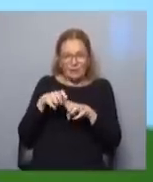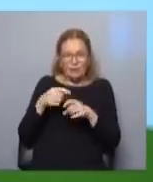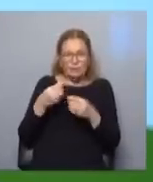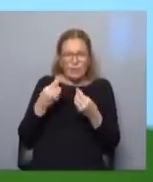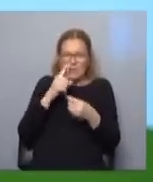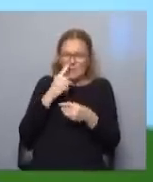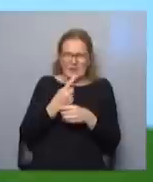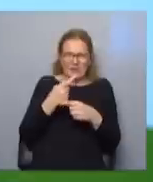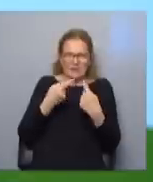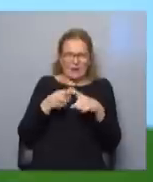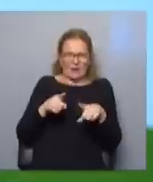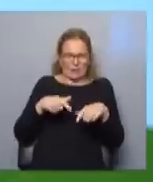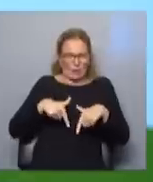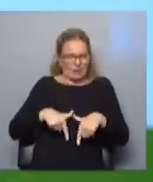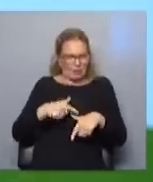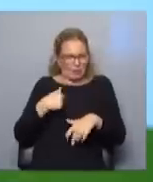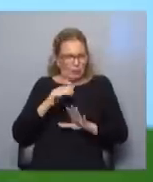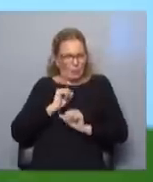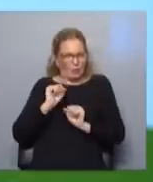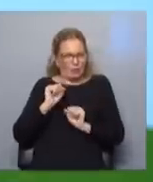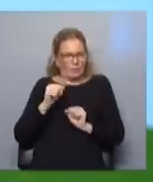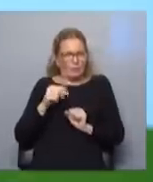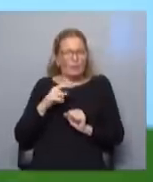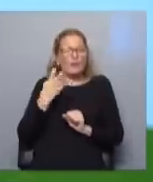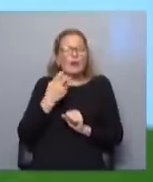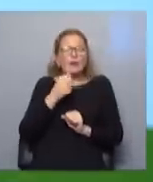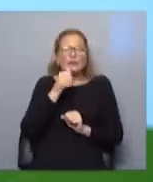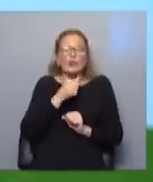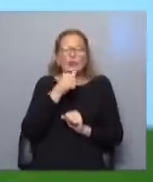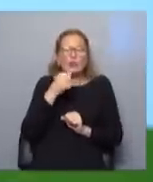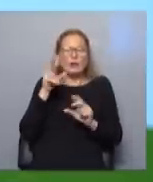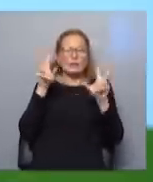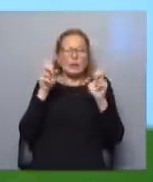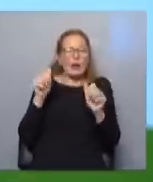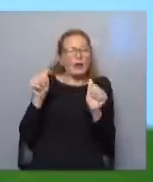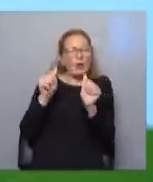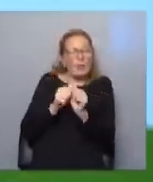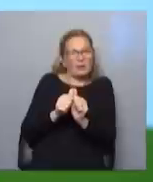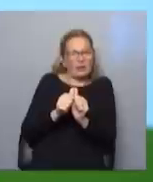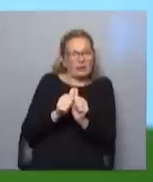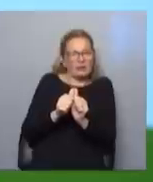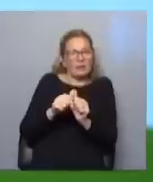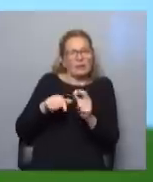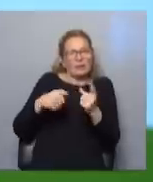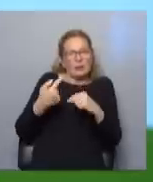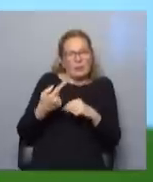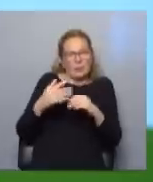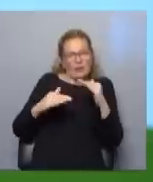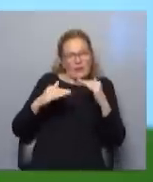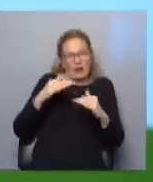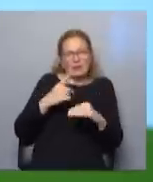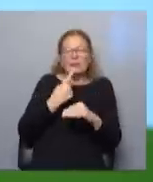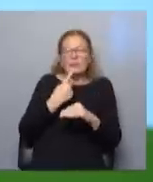diferencias con los ministerios pero a la hora de ir a resolver los temas hay que acompañar por supuesto que después en el balance